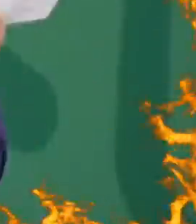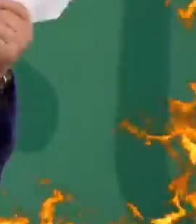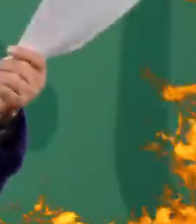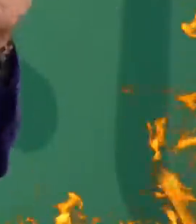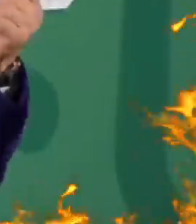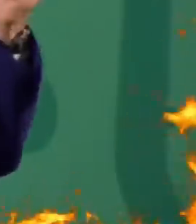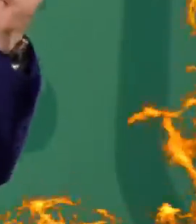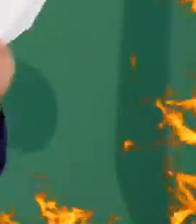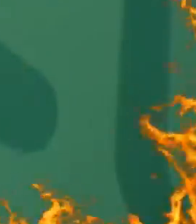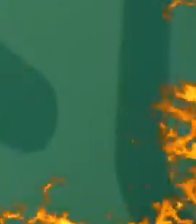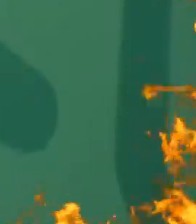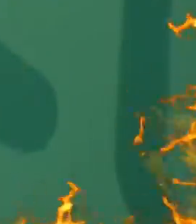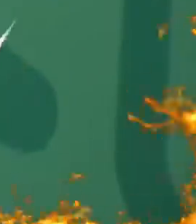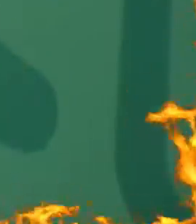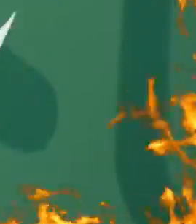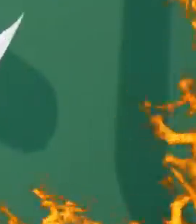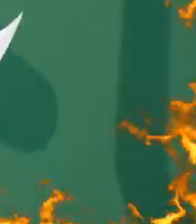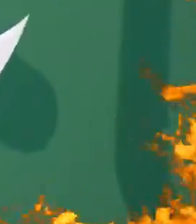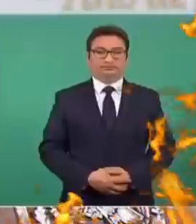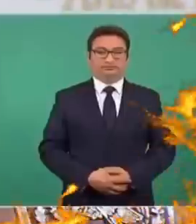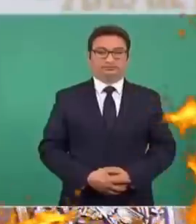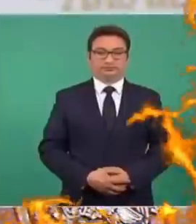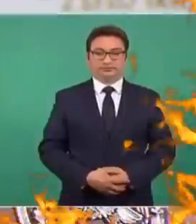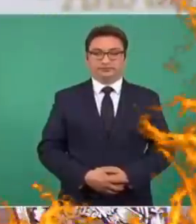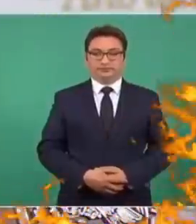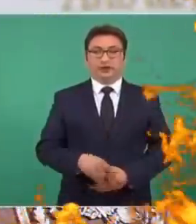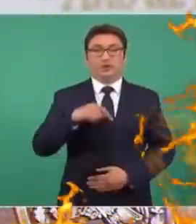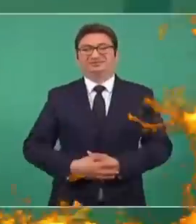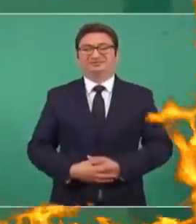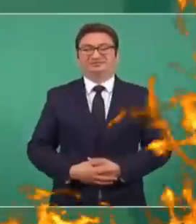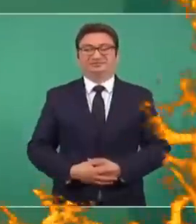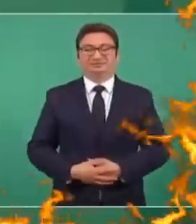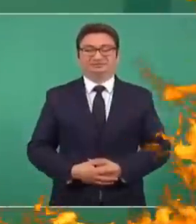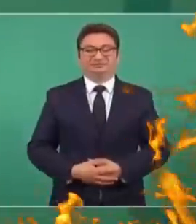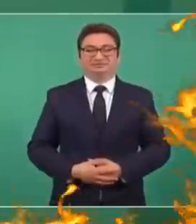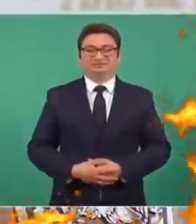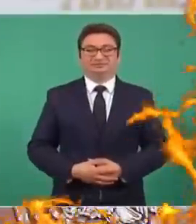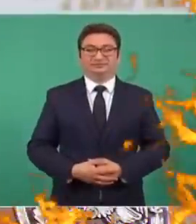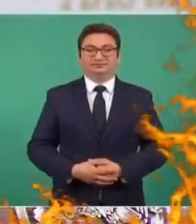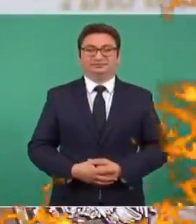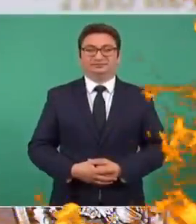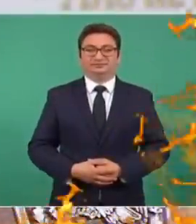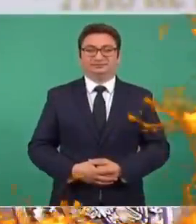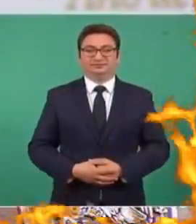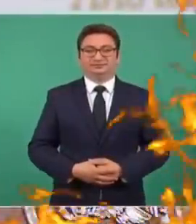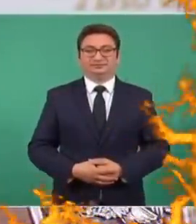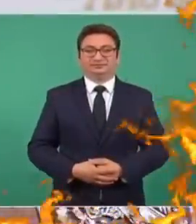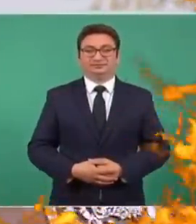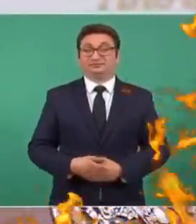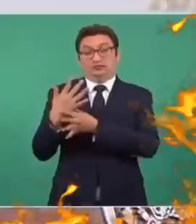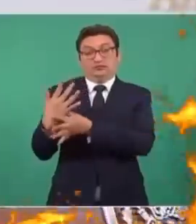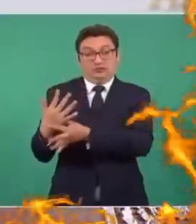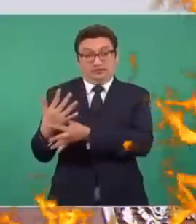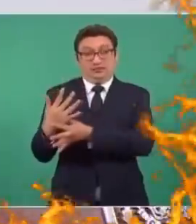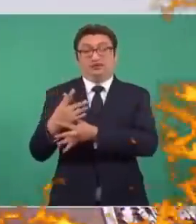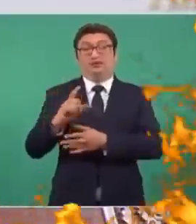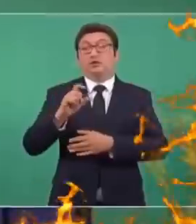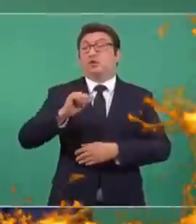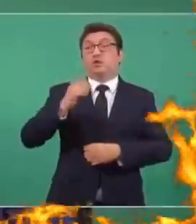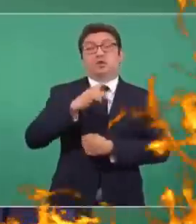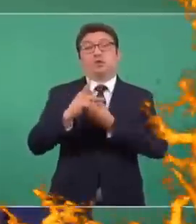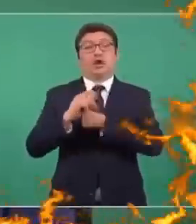ese país se creó hace miles de años. Es cosa de decirle a los que defienden las